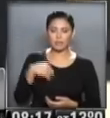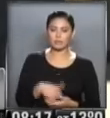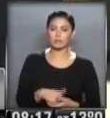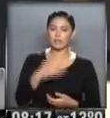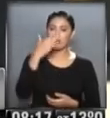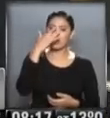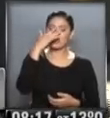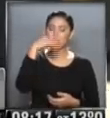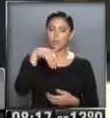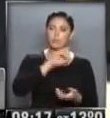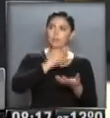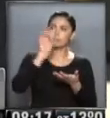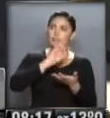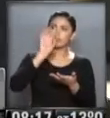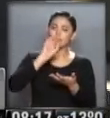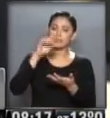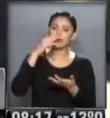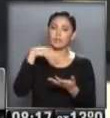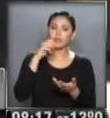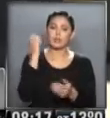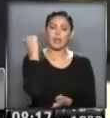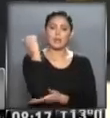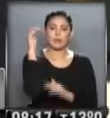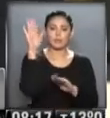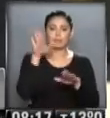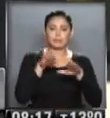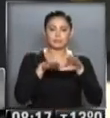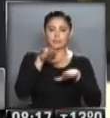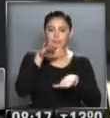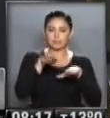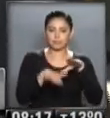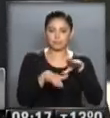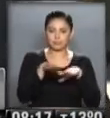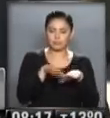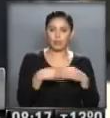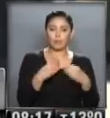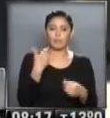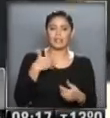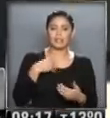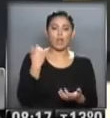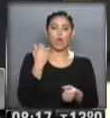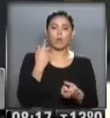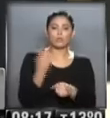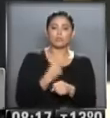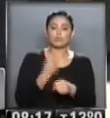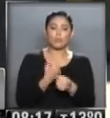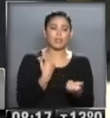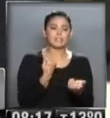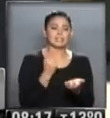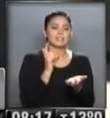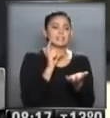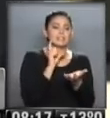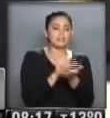que después detrás de esto vienen las demandas de devaluación y demás porque eh el el país no puede afrontar ciertas situaciones